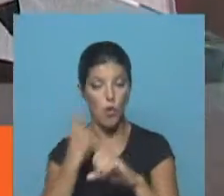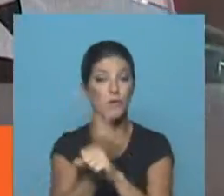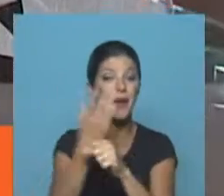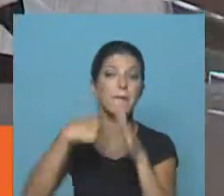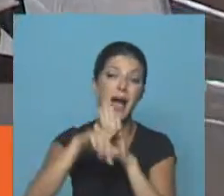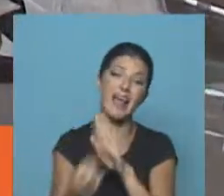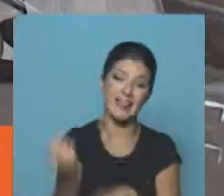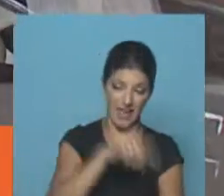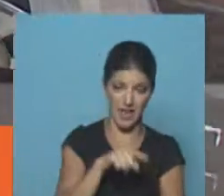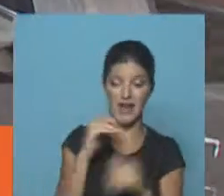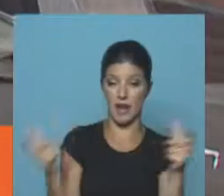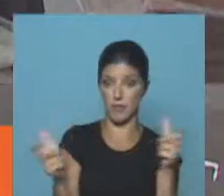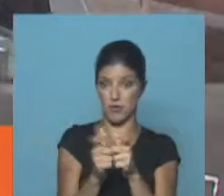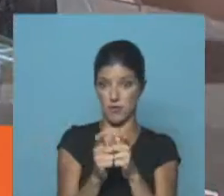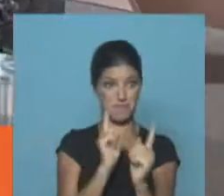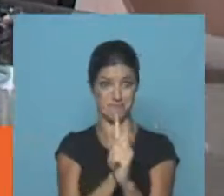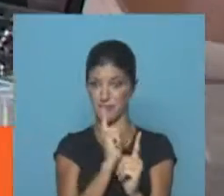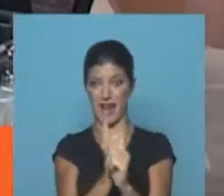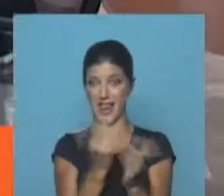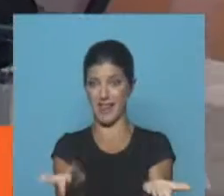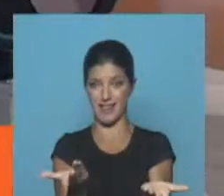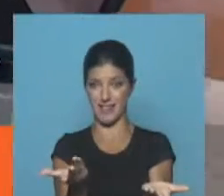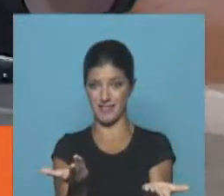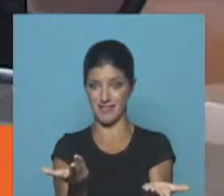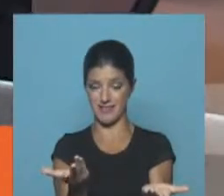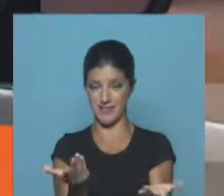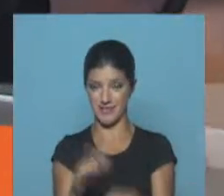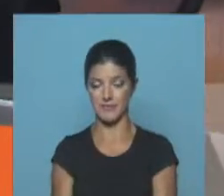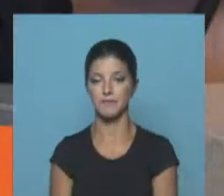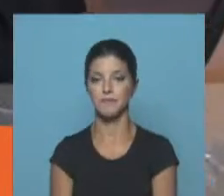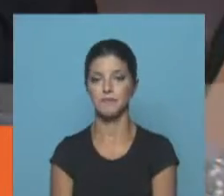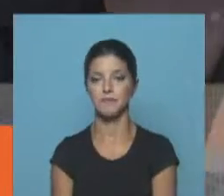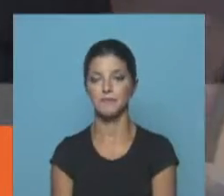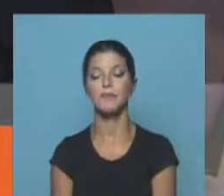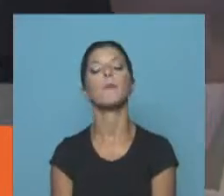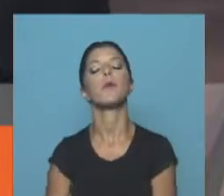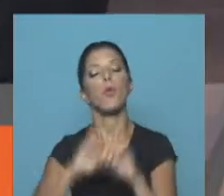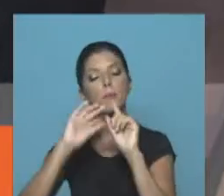la reunión bilateral en persona. Y por otro lado, en México,